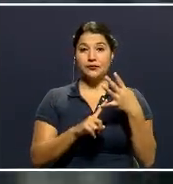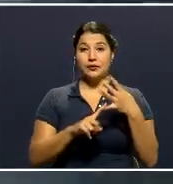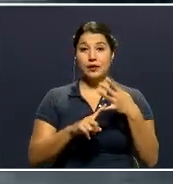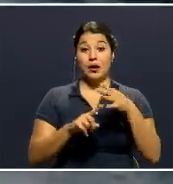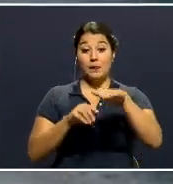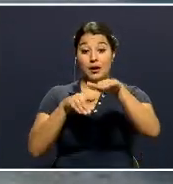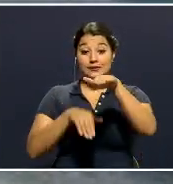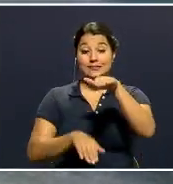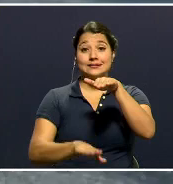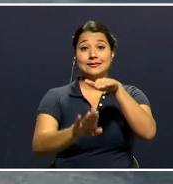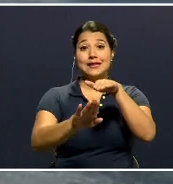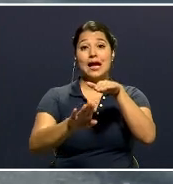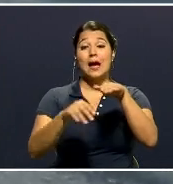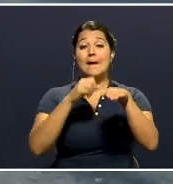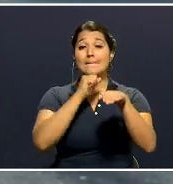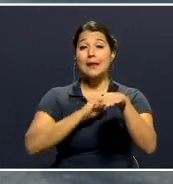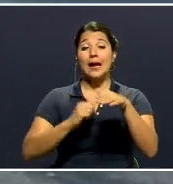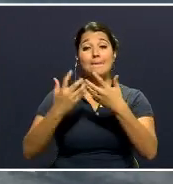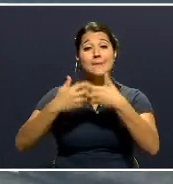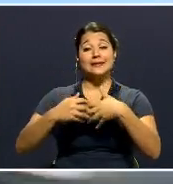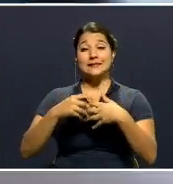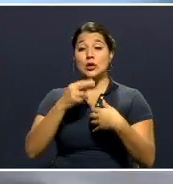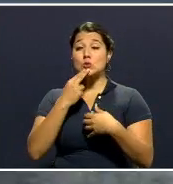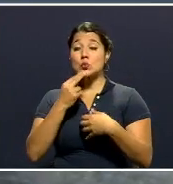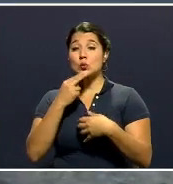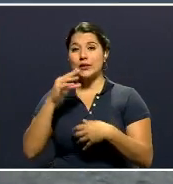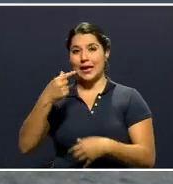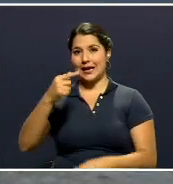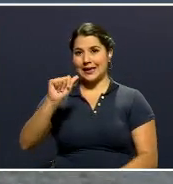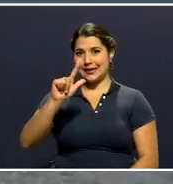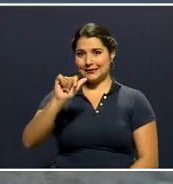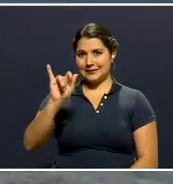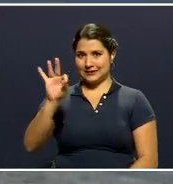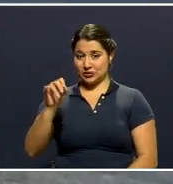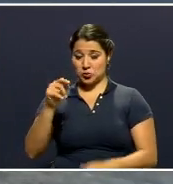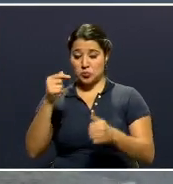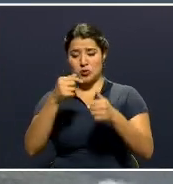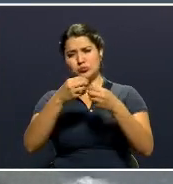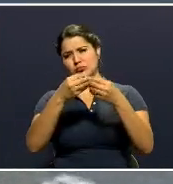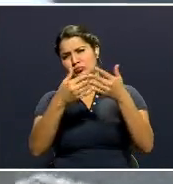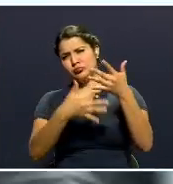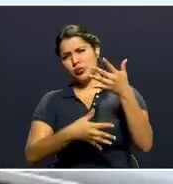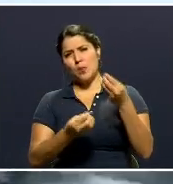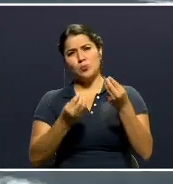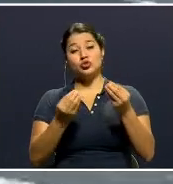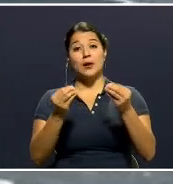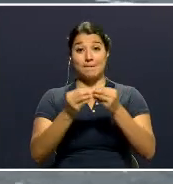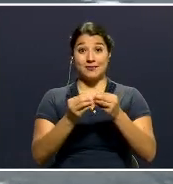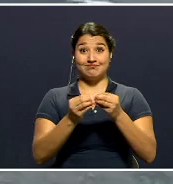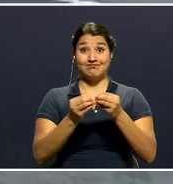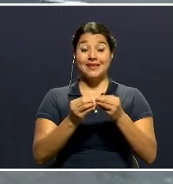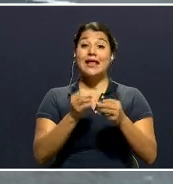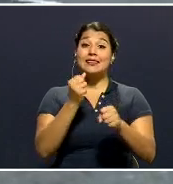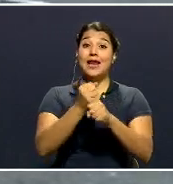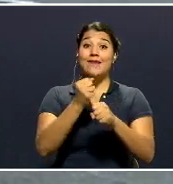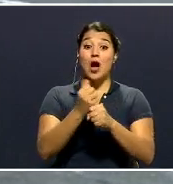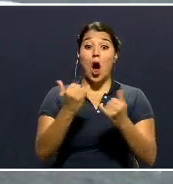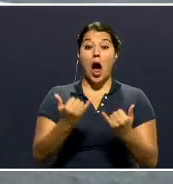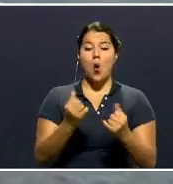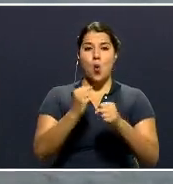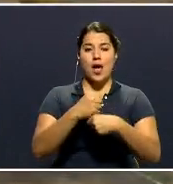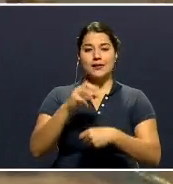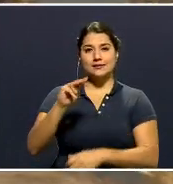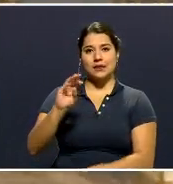Paso a desnivel en el antiguo Gallito. Estas son algunas de las obras cruciales que el Ministerio de Obras Públicas y Transportes